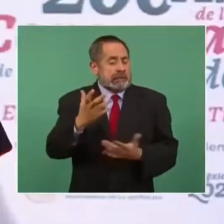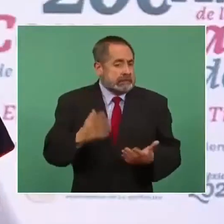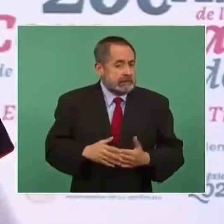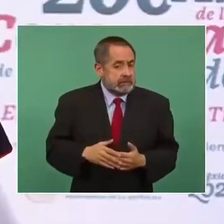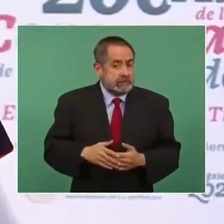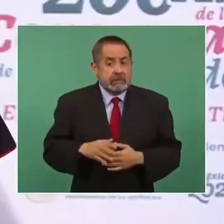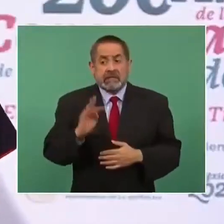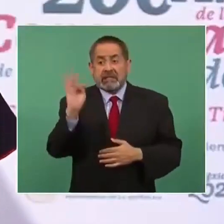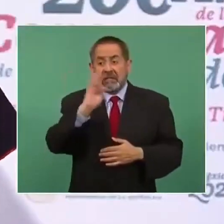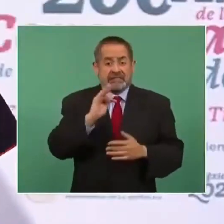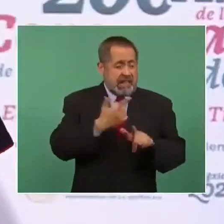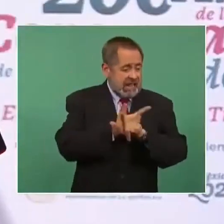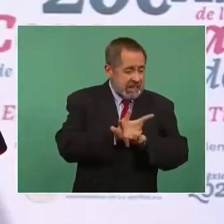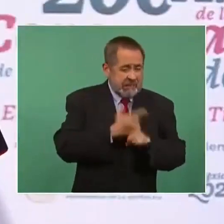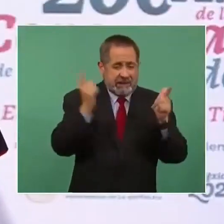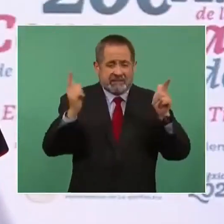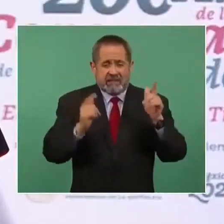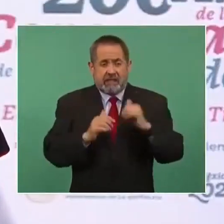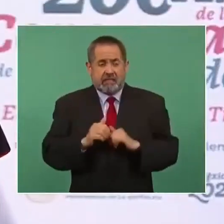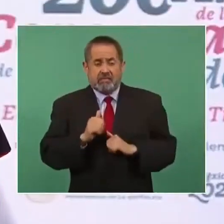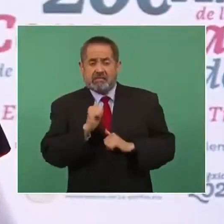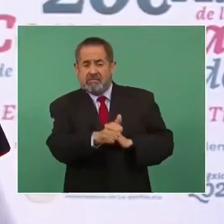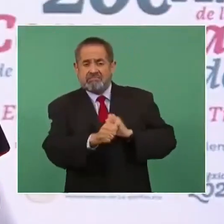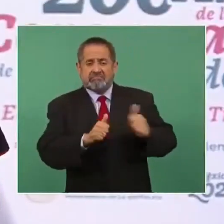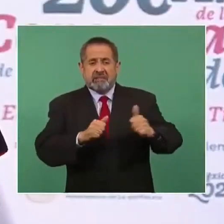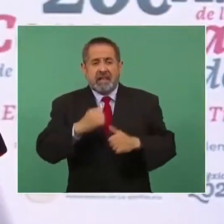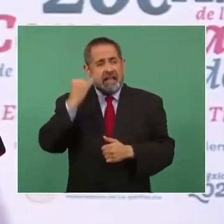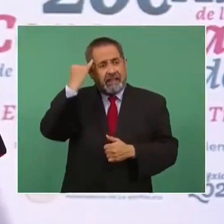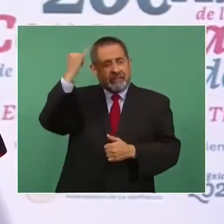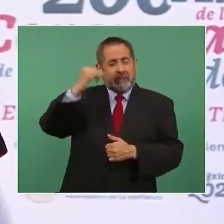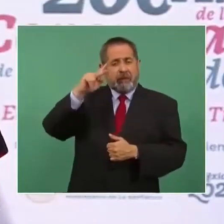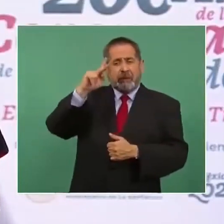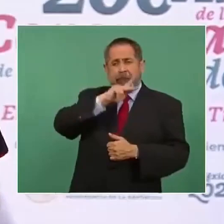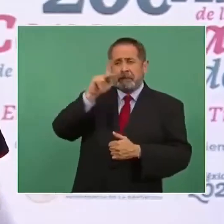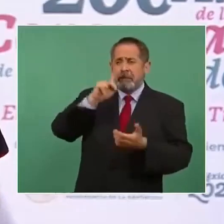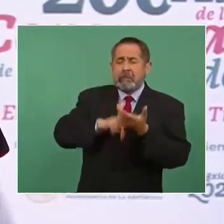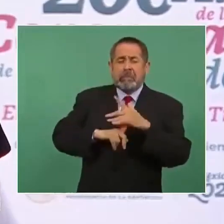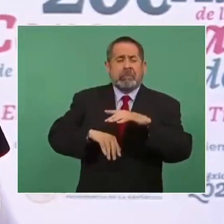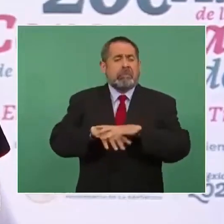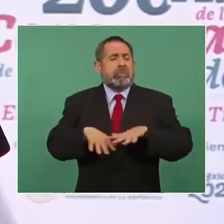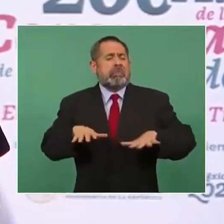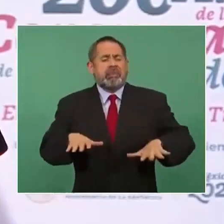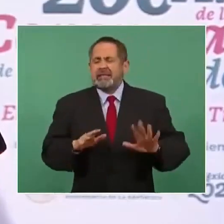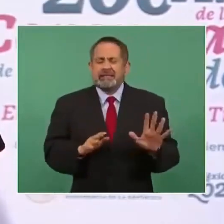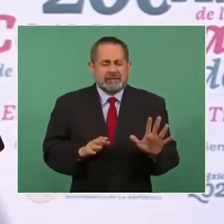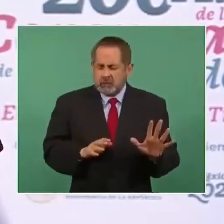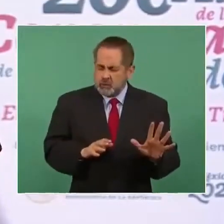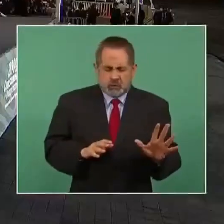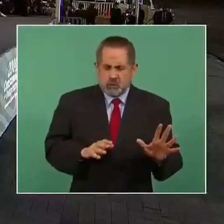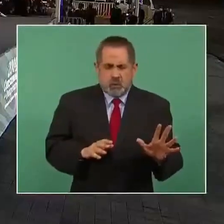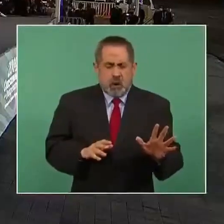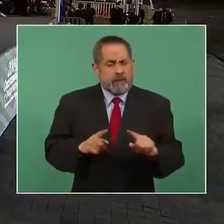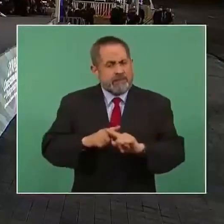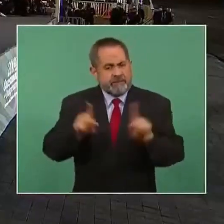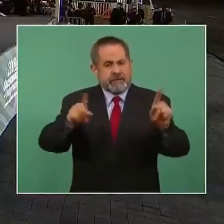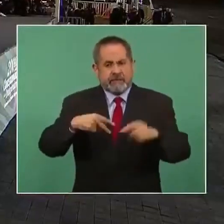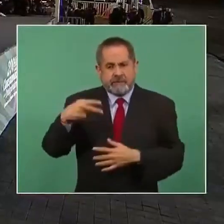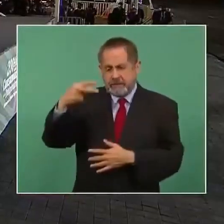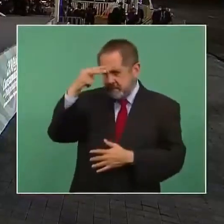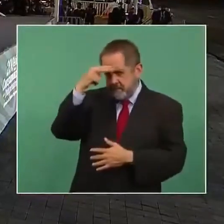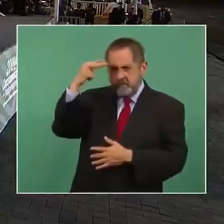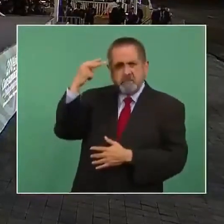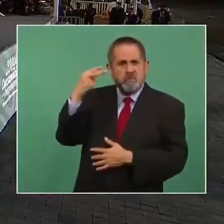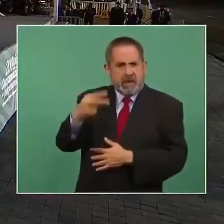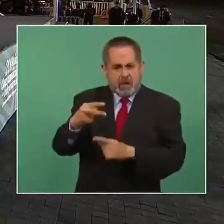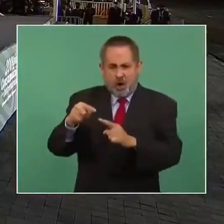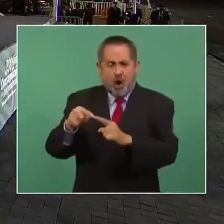poniendo a la iglesia, a la religión católica, a fuerza tiene que ser la